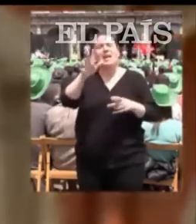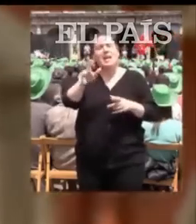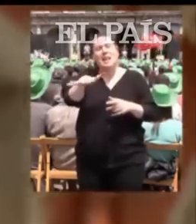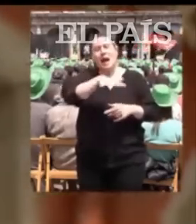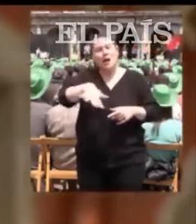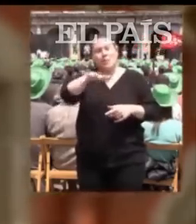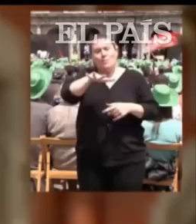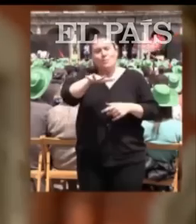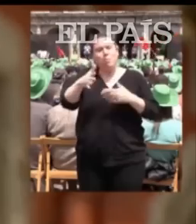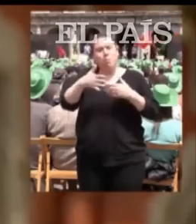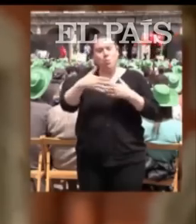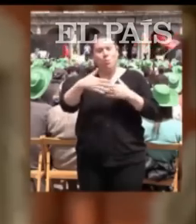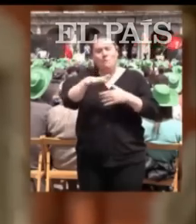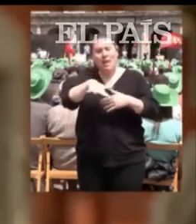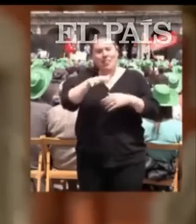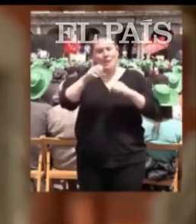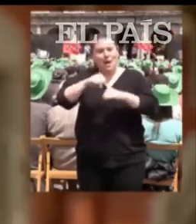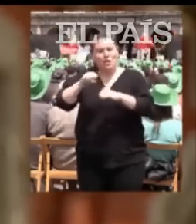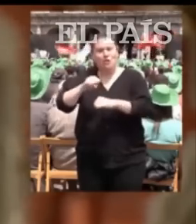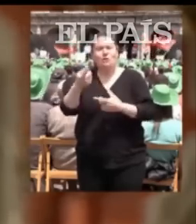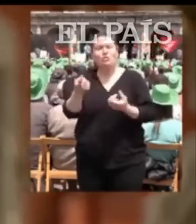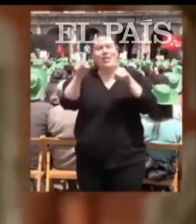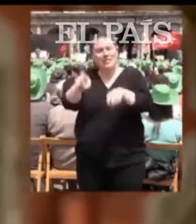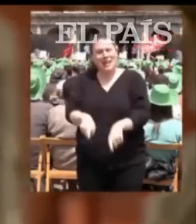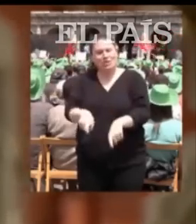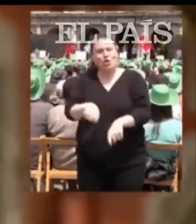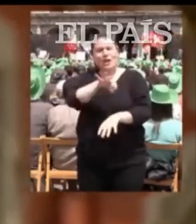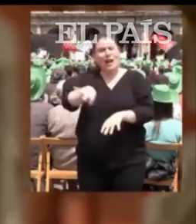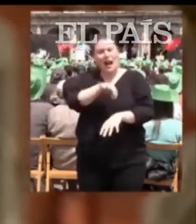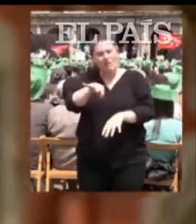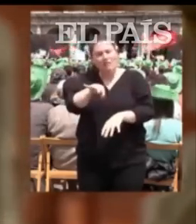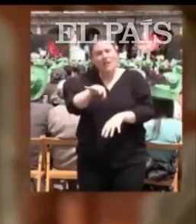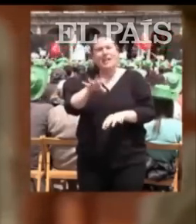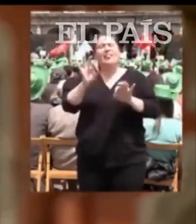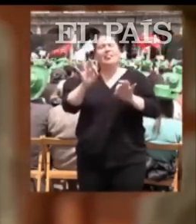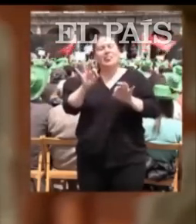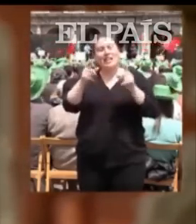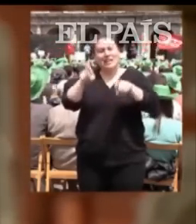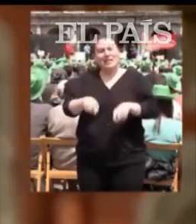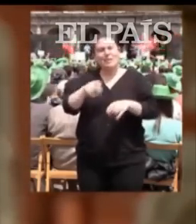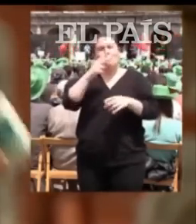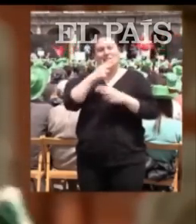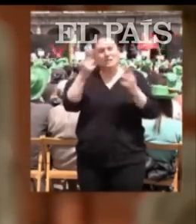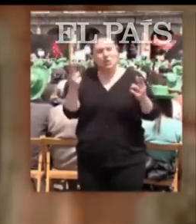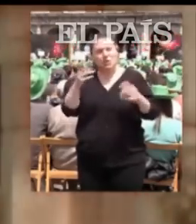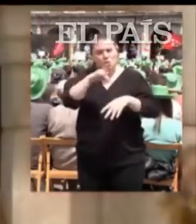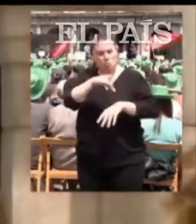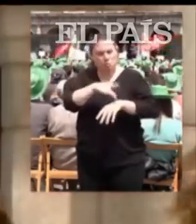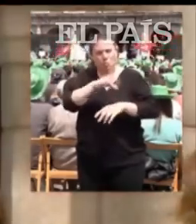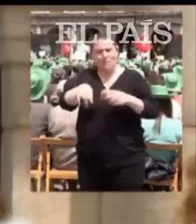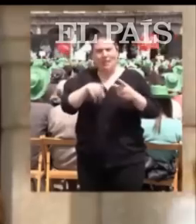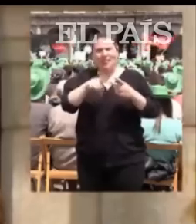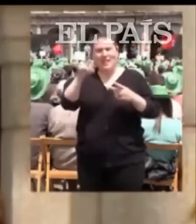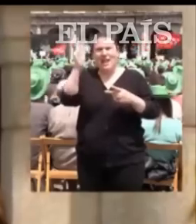una relaxing cup de sanidad pública, una relaxing cup de gobiernos decentes, una relaxing cup de aire limpio. Y nos